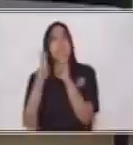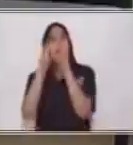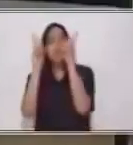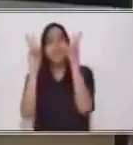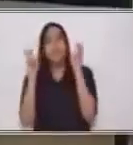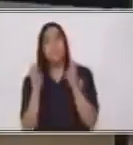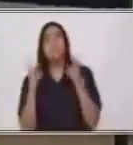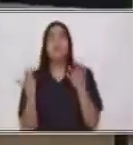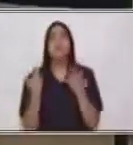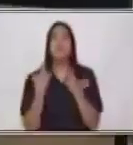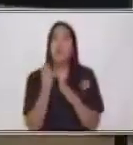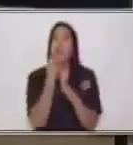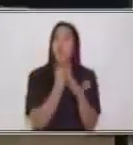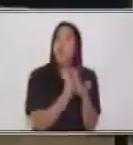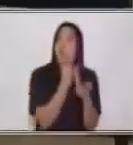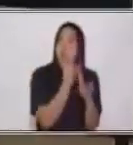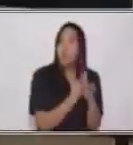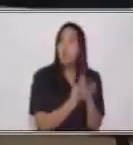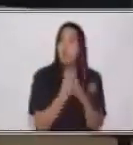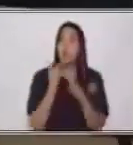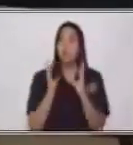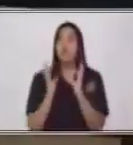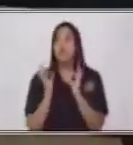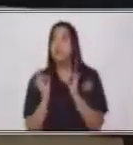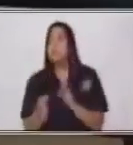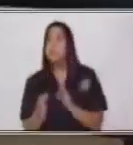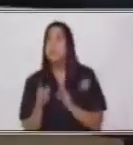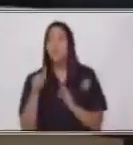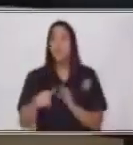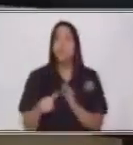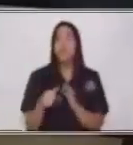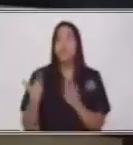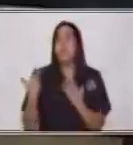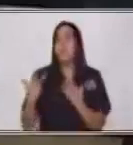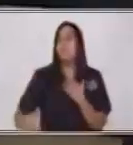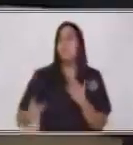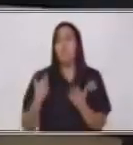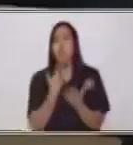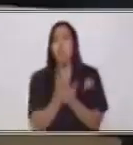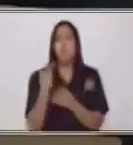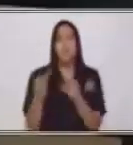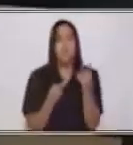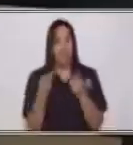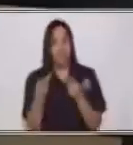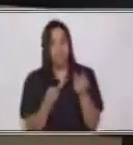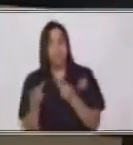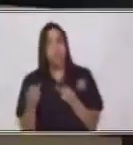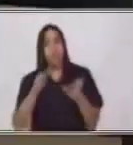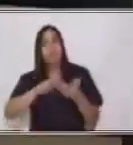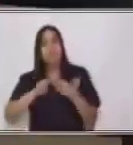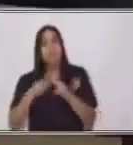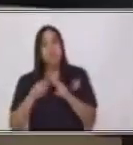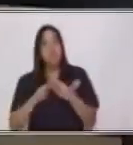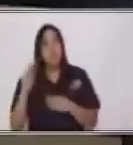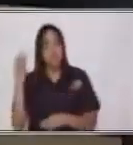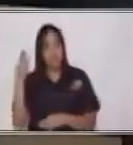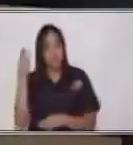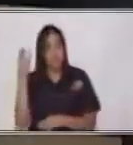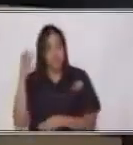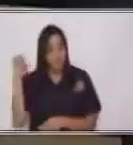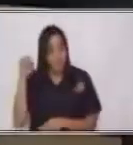tema Utilización de monedas y concepto de compra y venta del área de matemática para tercer